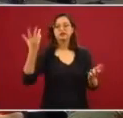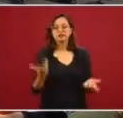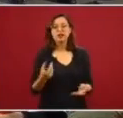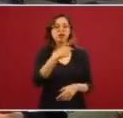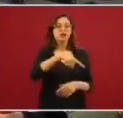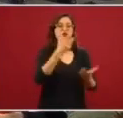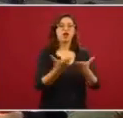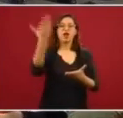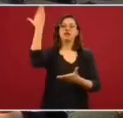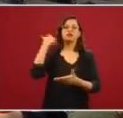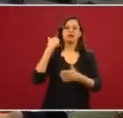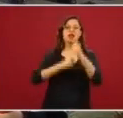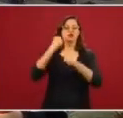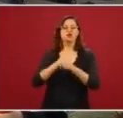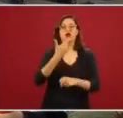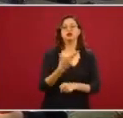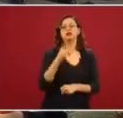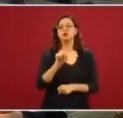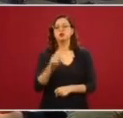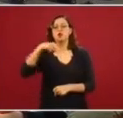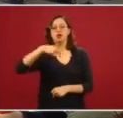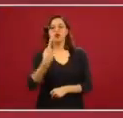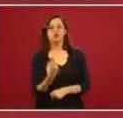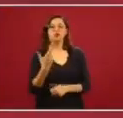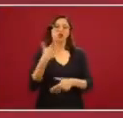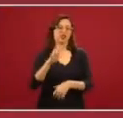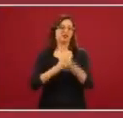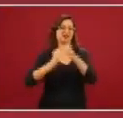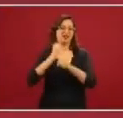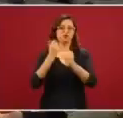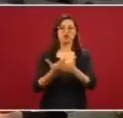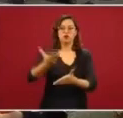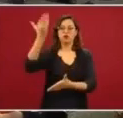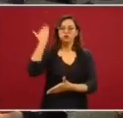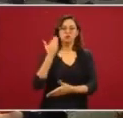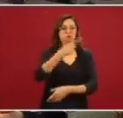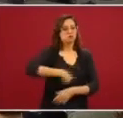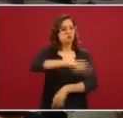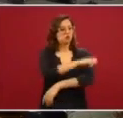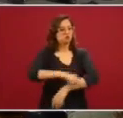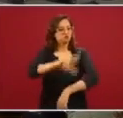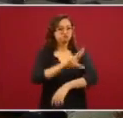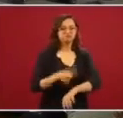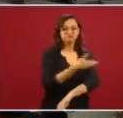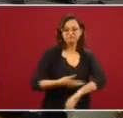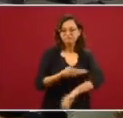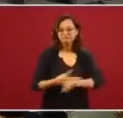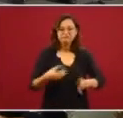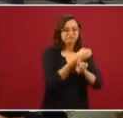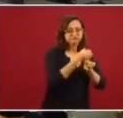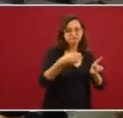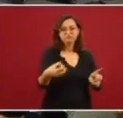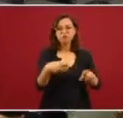pandemia de h1n1 diez años atrás y una coordinación asegurada por un médico